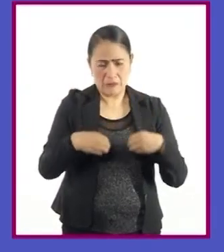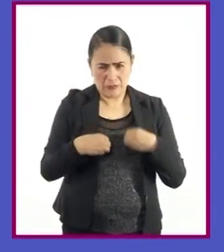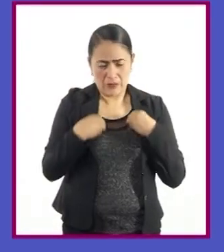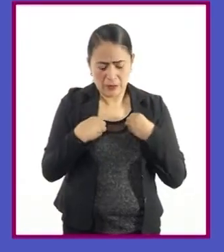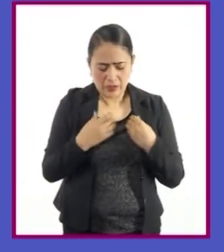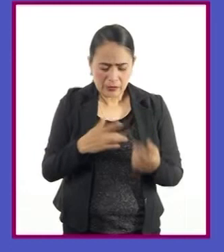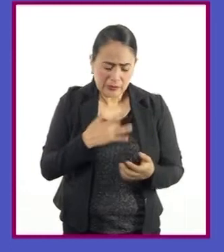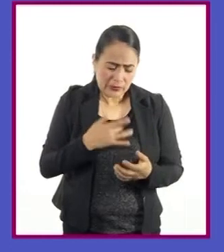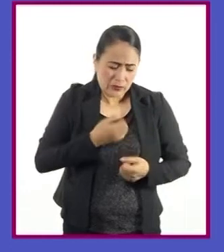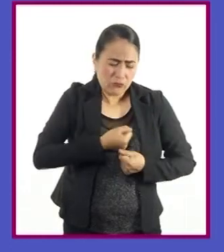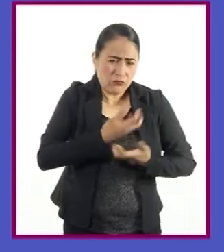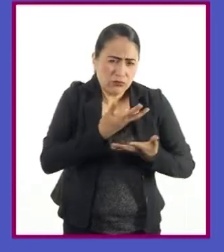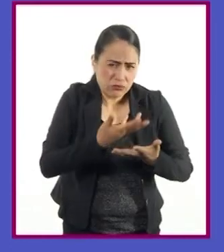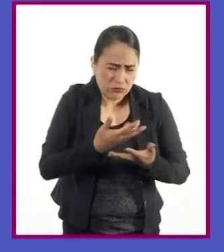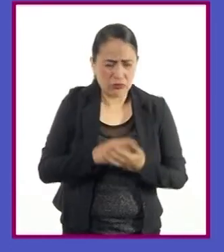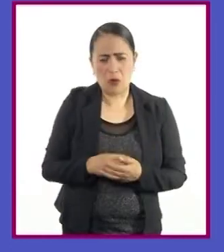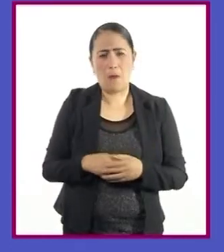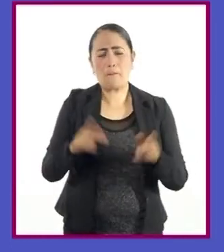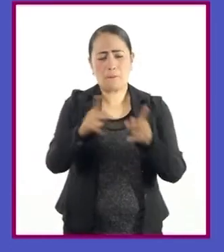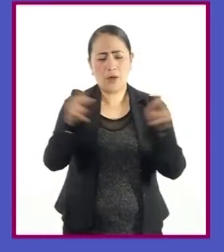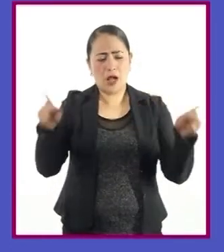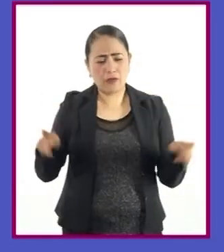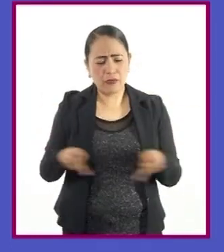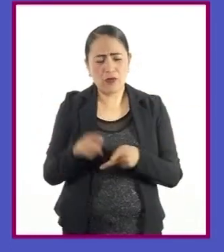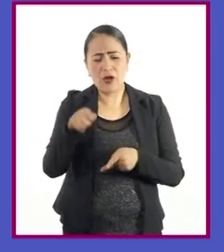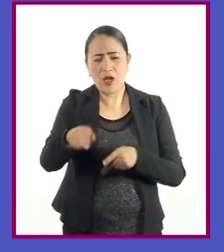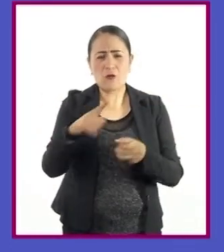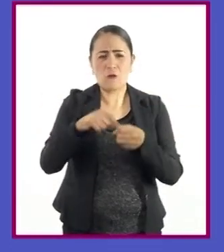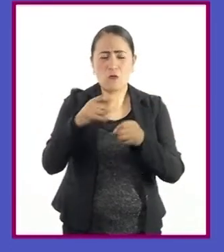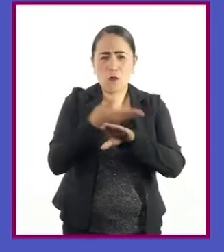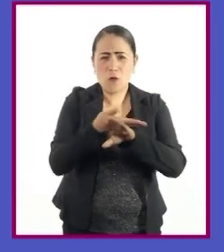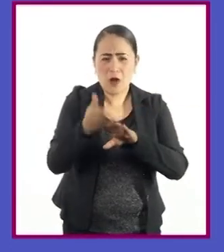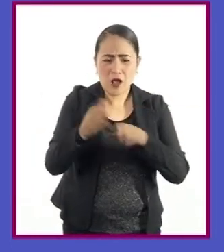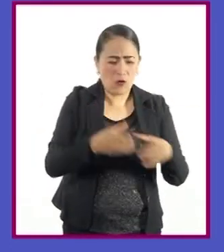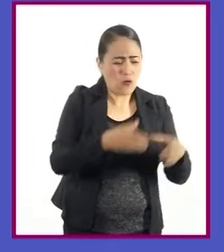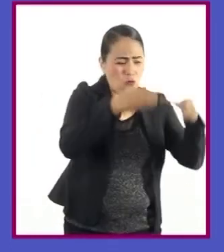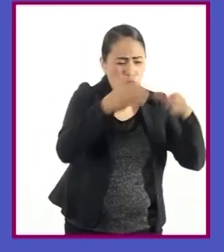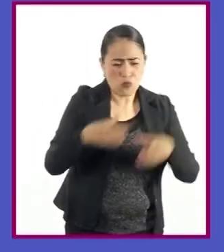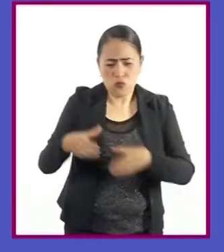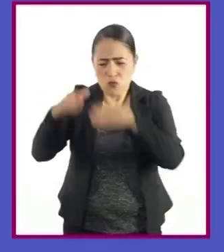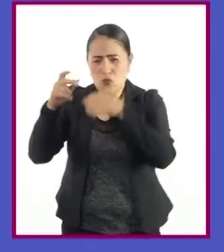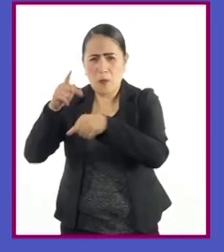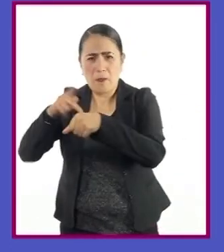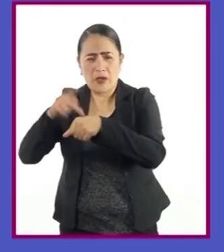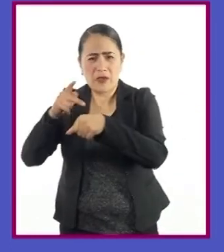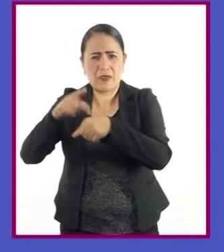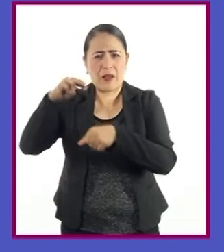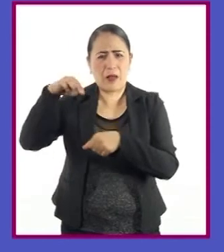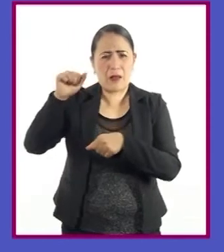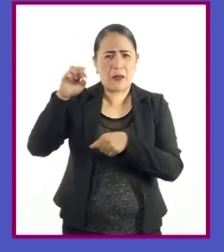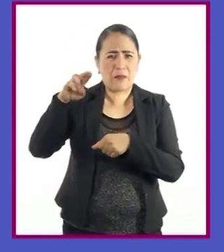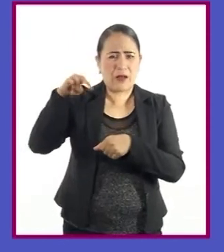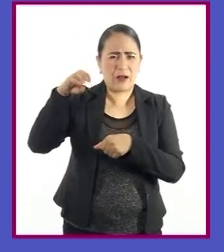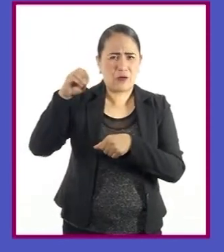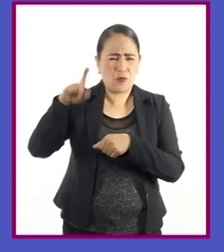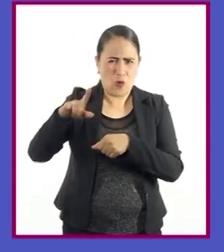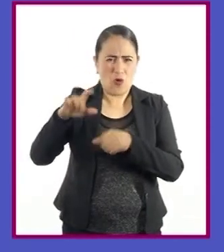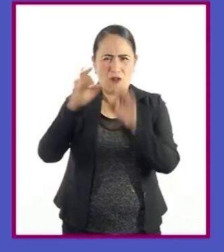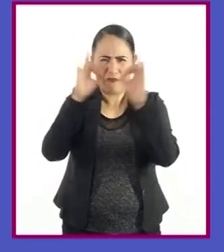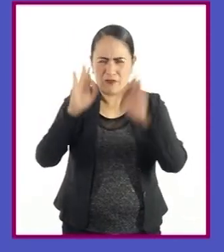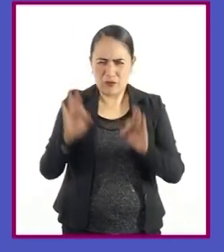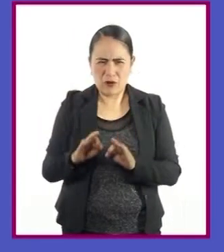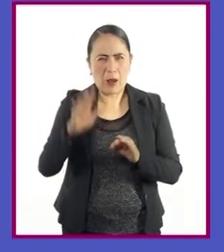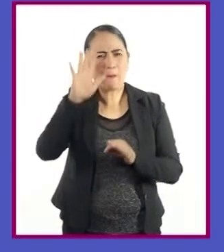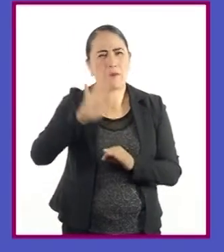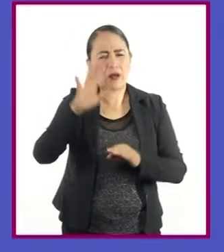estremecimientos. La blancura del patio silencioso, frisos, columnas y estatuas de mármol producían una otoñal impresión de palacio